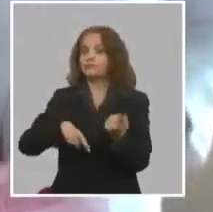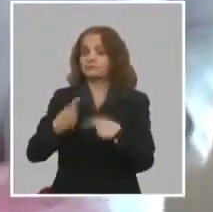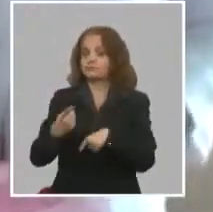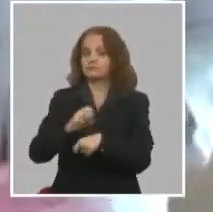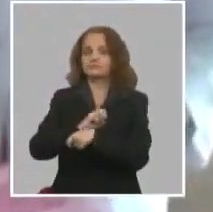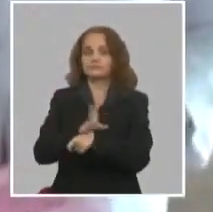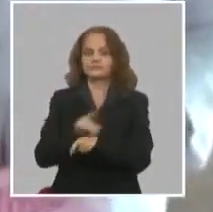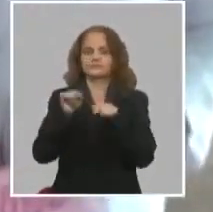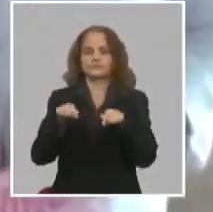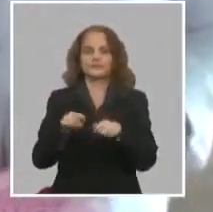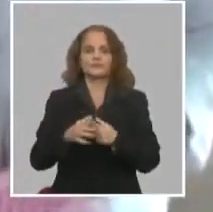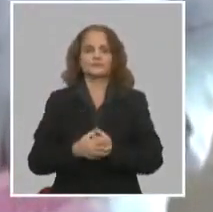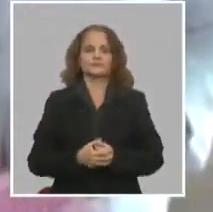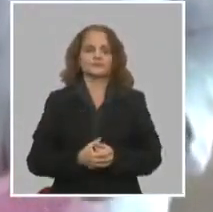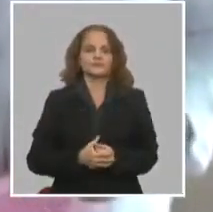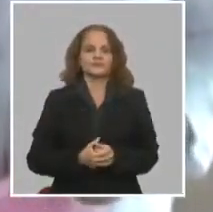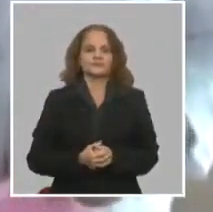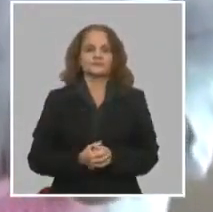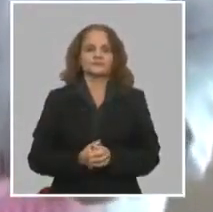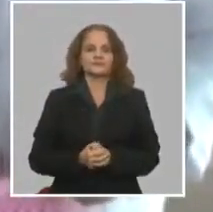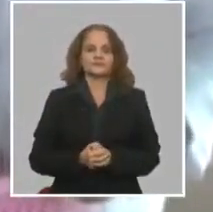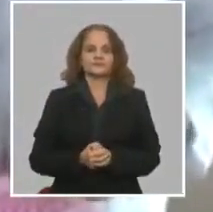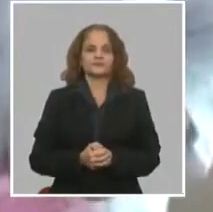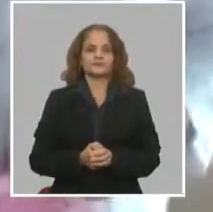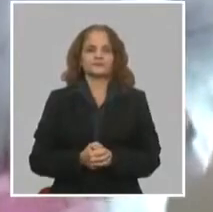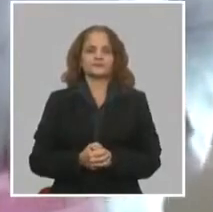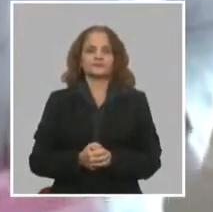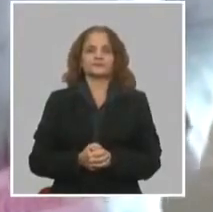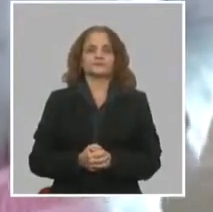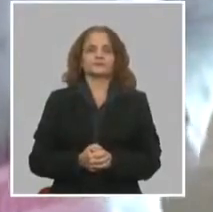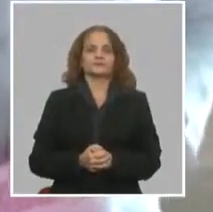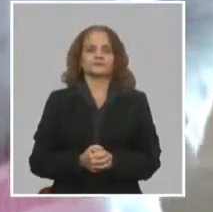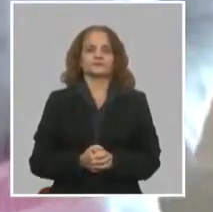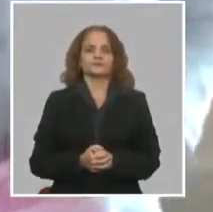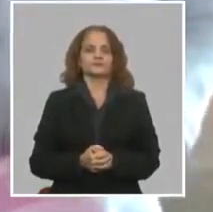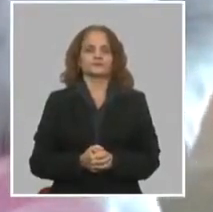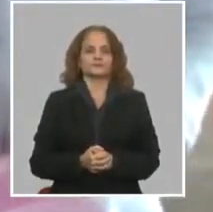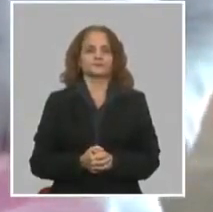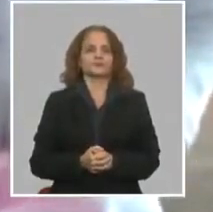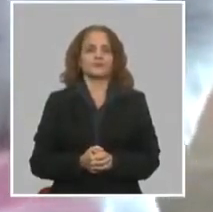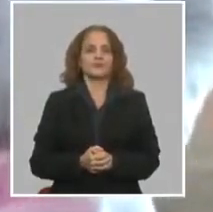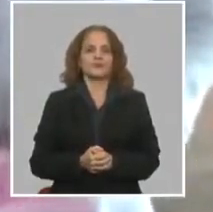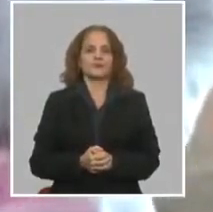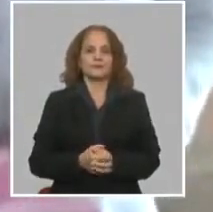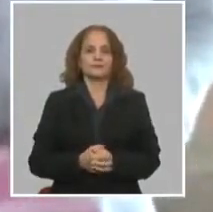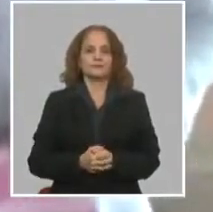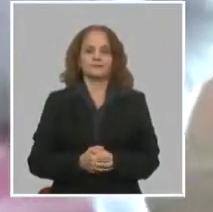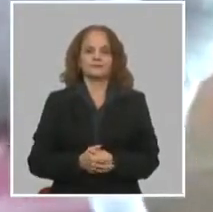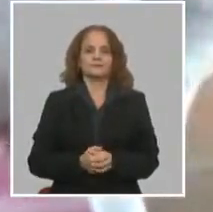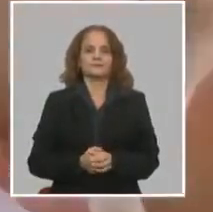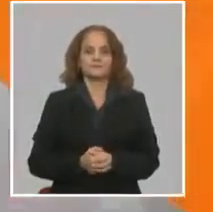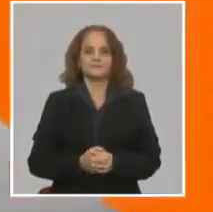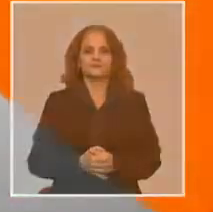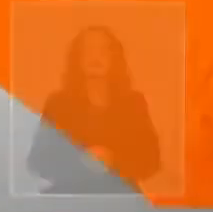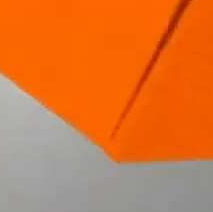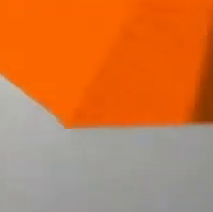pandemia. Damián Betanzos Hernández y Néstor Labrada García, especial para la Mesa Redonda Informativa.